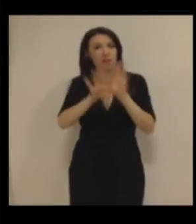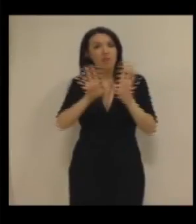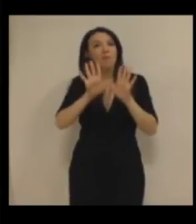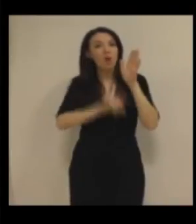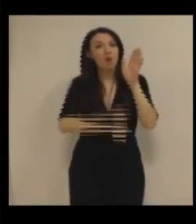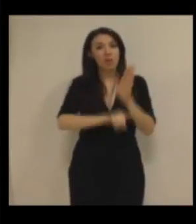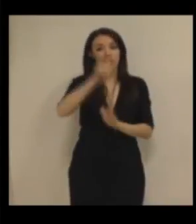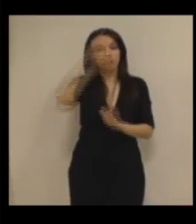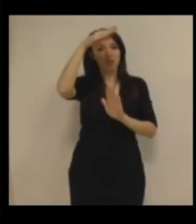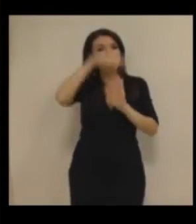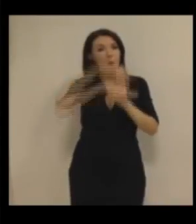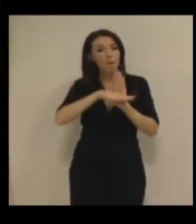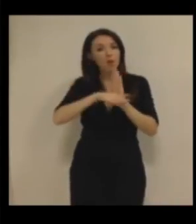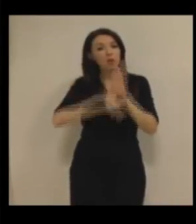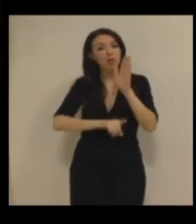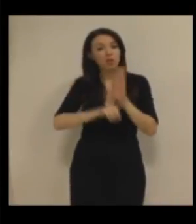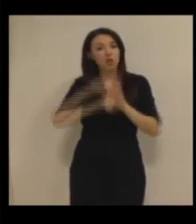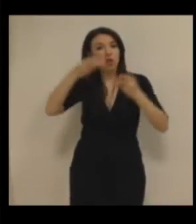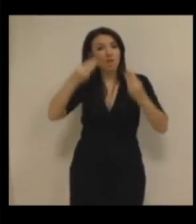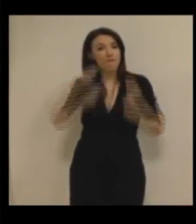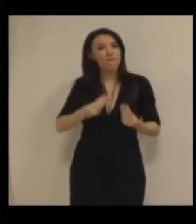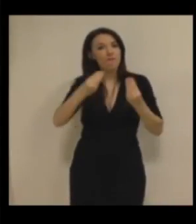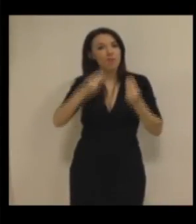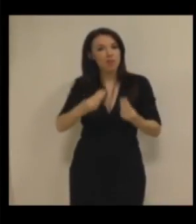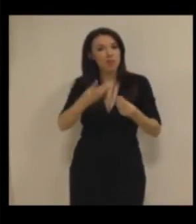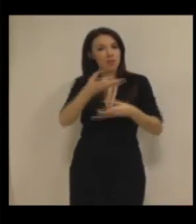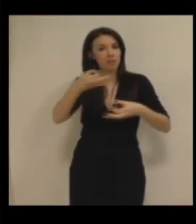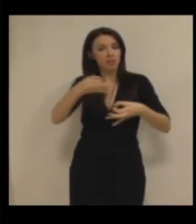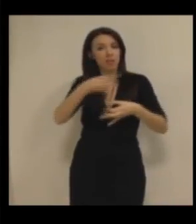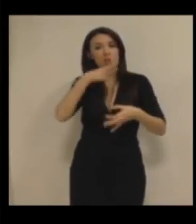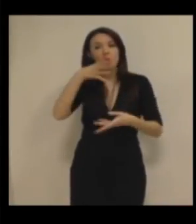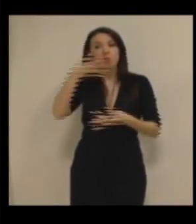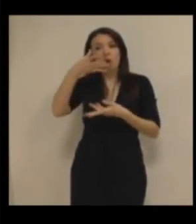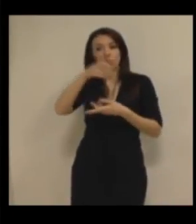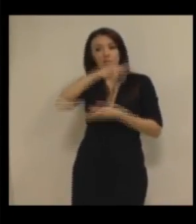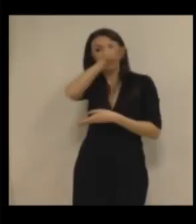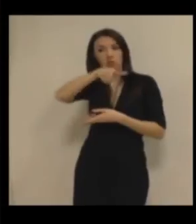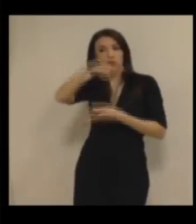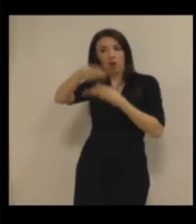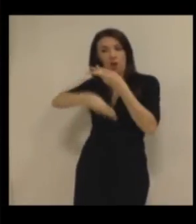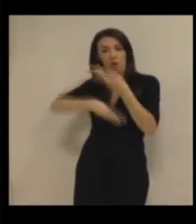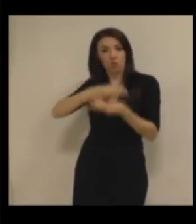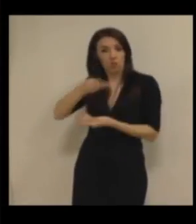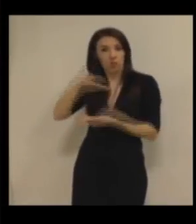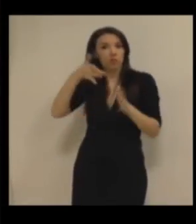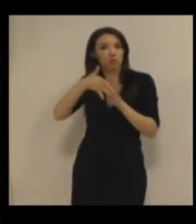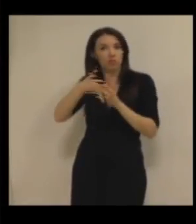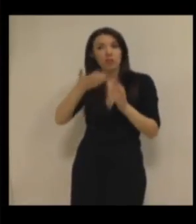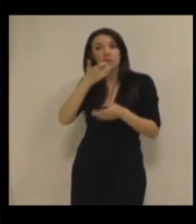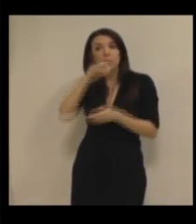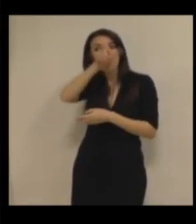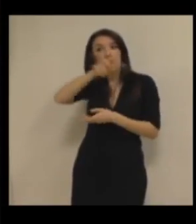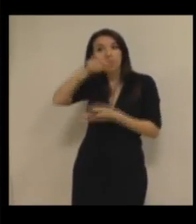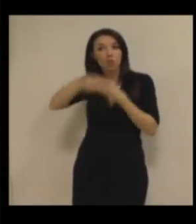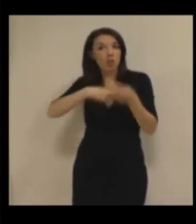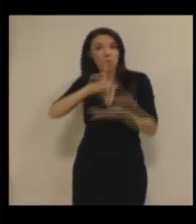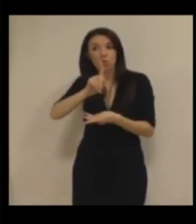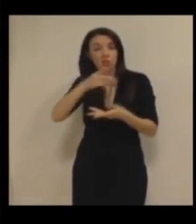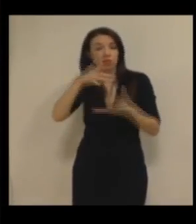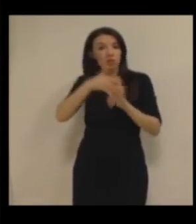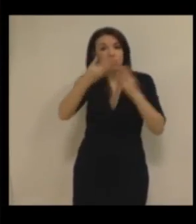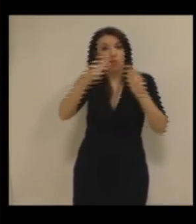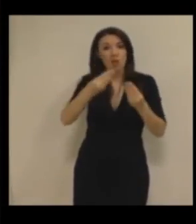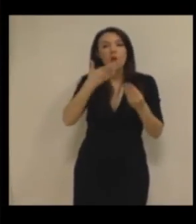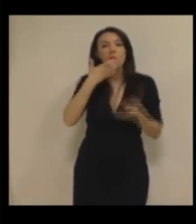desarrollos y los proyectos son eficientes en la medida en que son utilizados por los ciudadanos. Claro. Claro. Dice, nosotros podemos tener una verdadera maravilla,